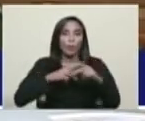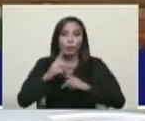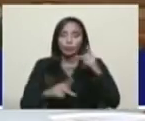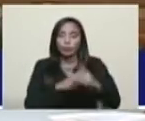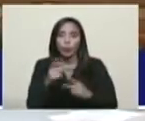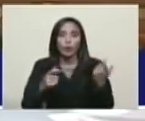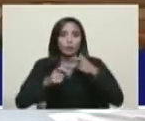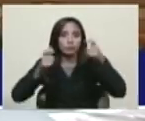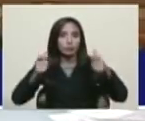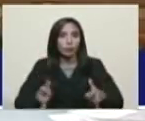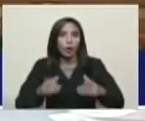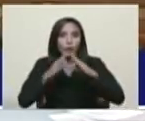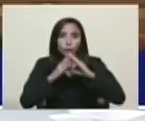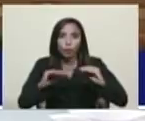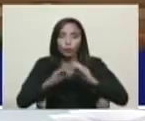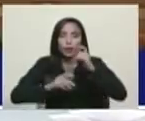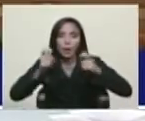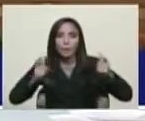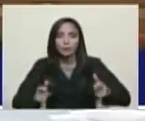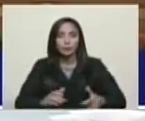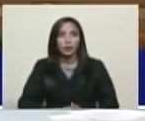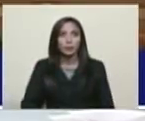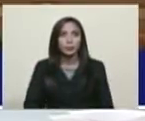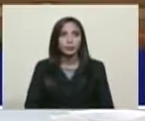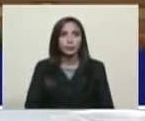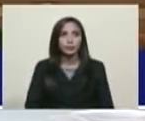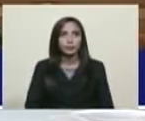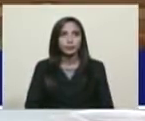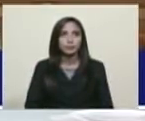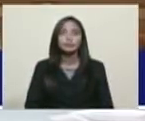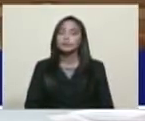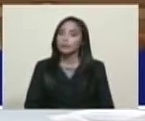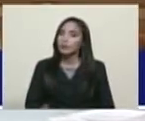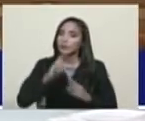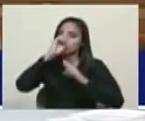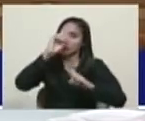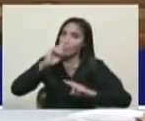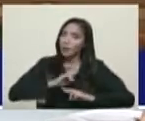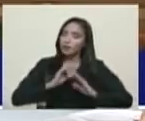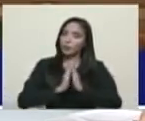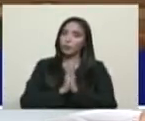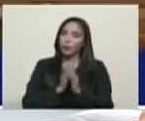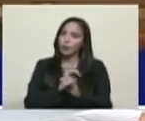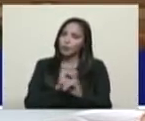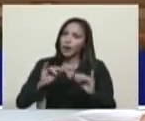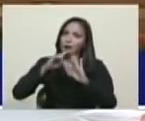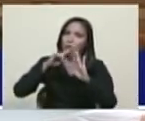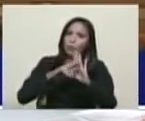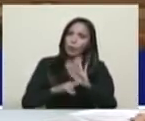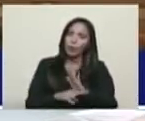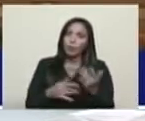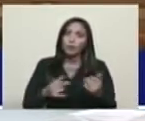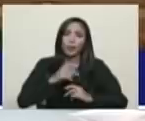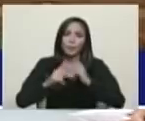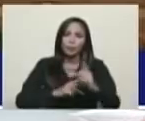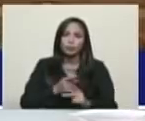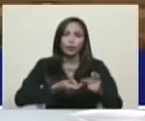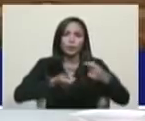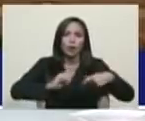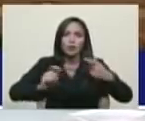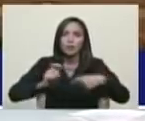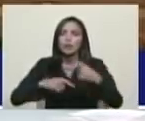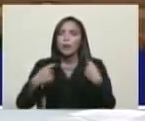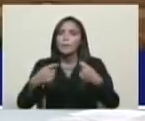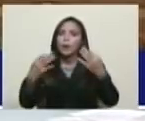los pequeños. Pero sobre todo a los grandes productores, respeten las reglas de juego de la producción, la distribución, los